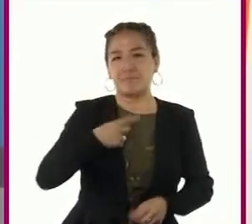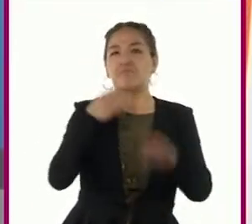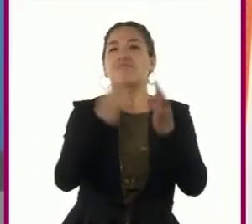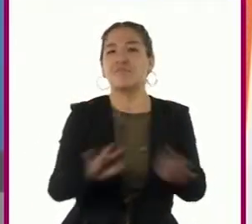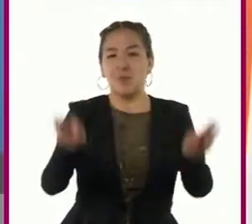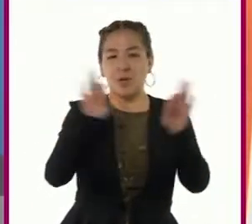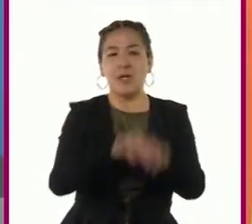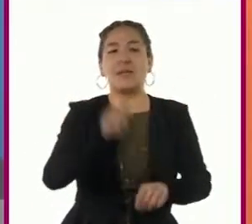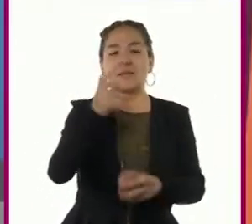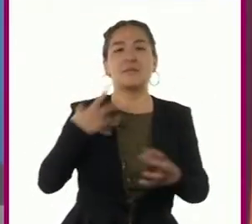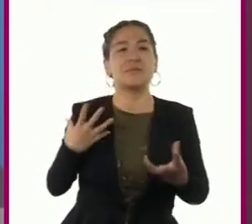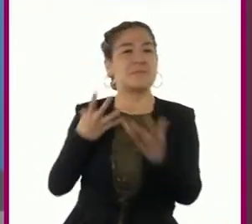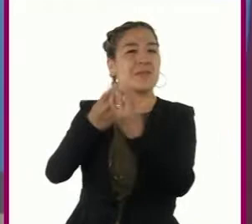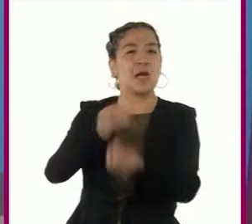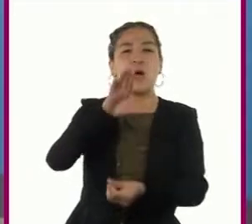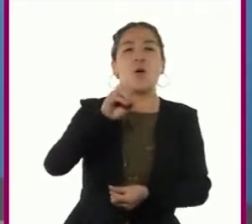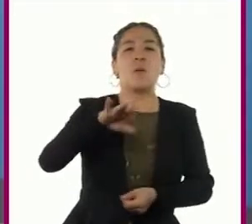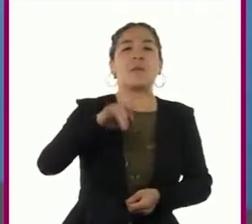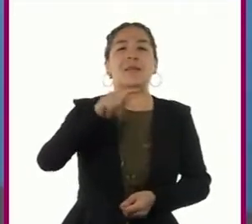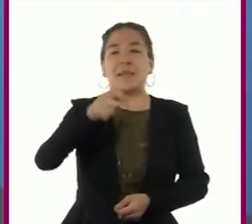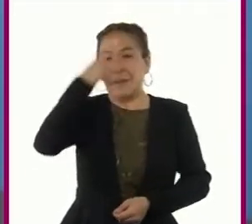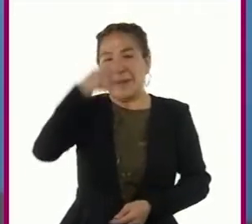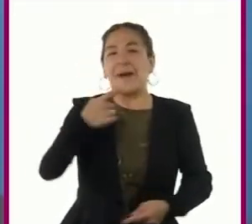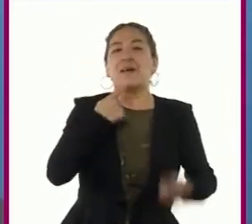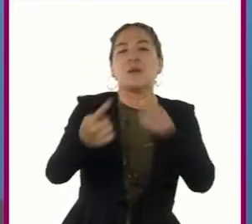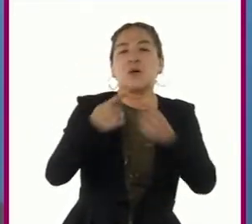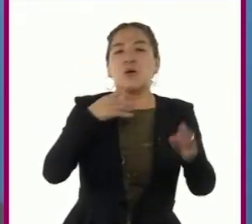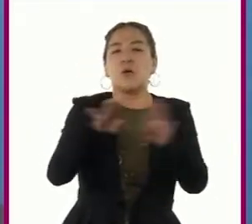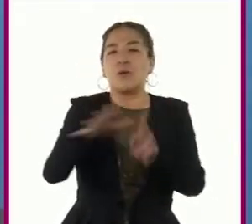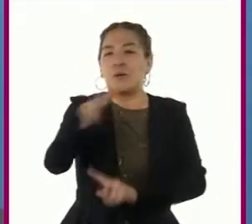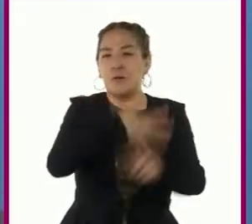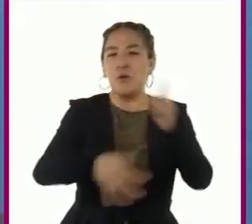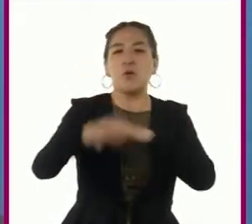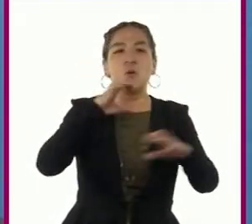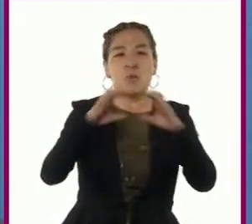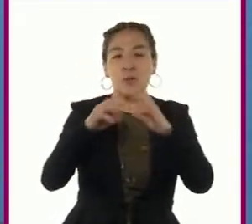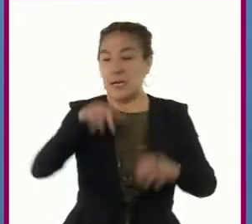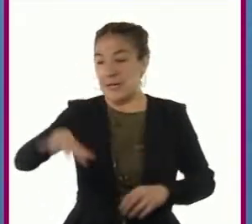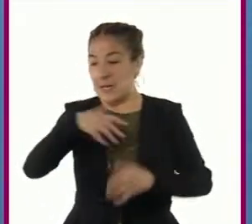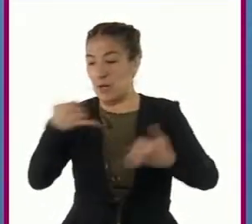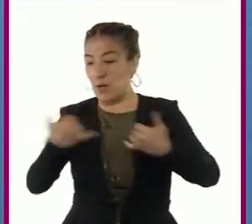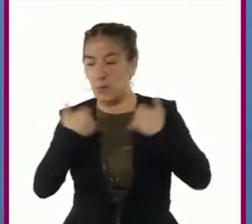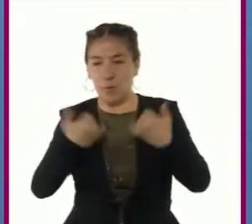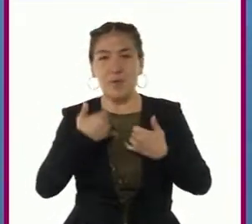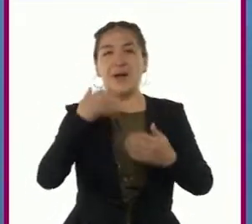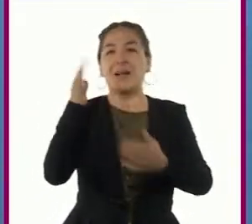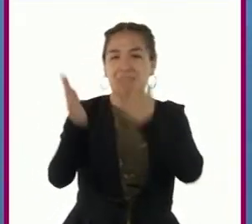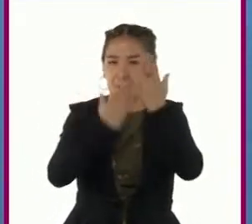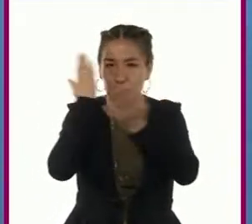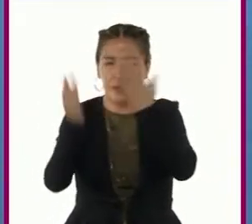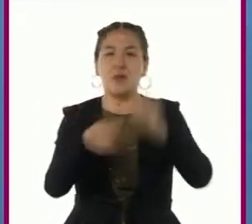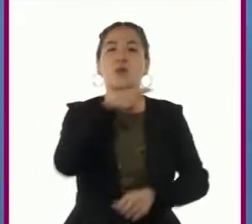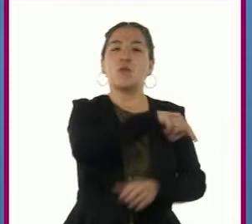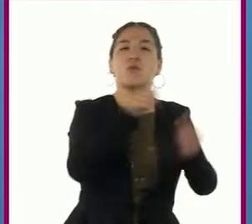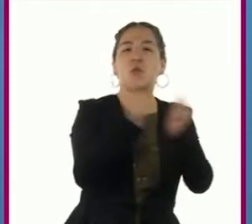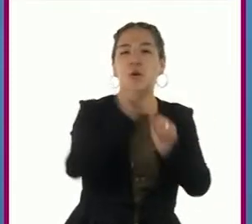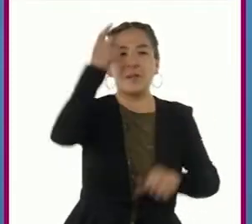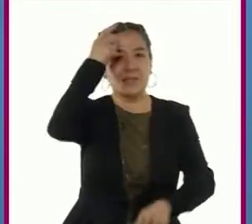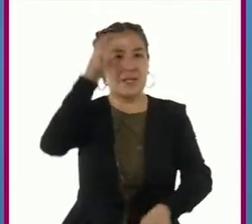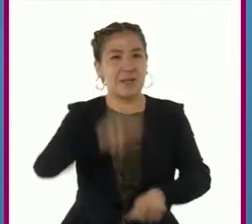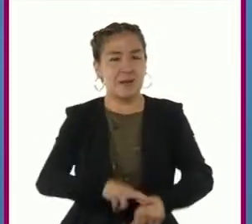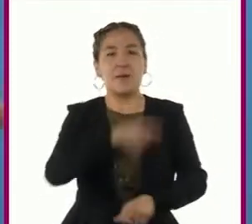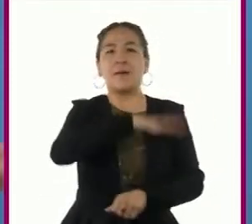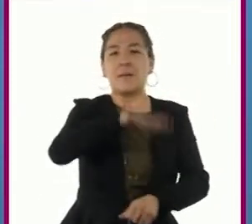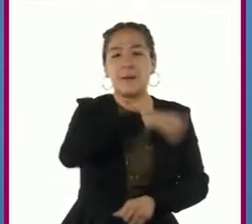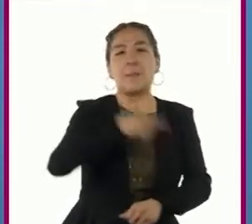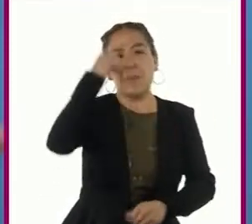comité porque quería facilitar la comunicación entre la comunidad estudiantil y los miembros de la dirección y porque sería